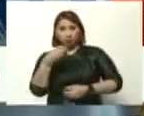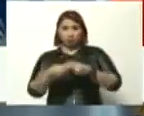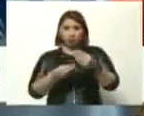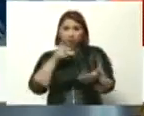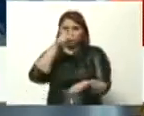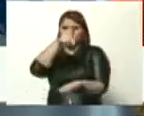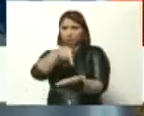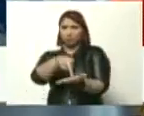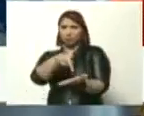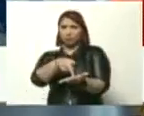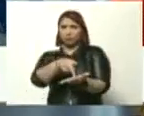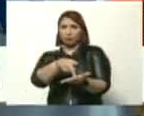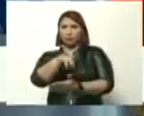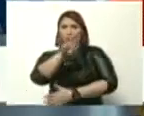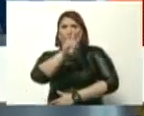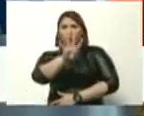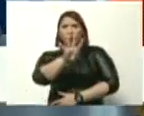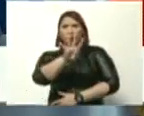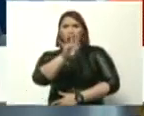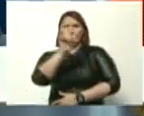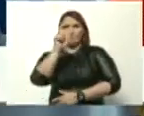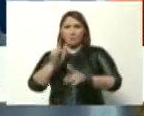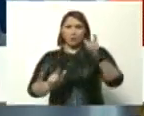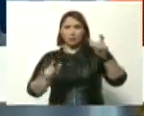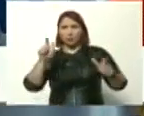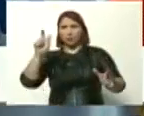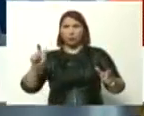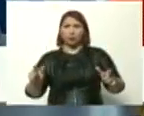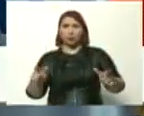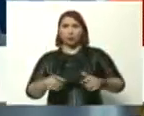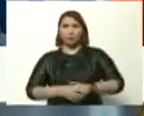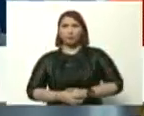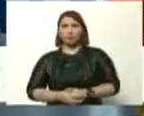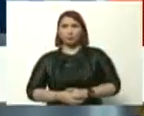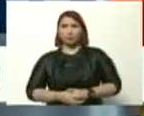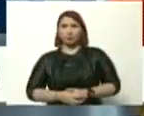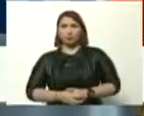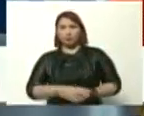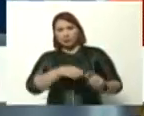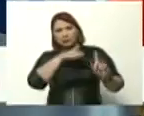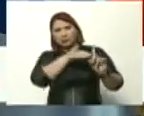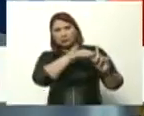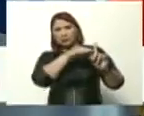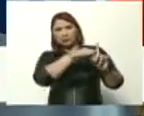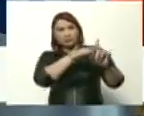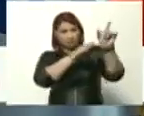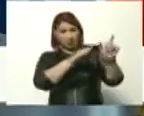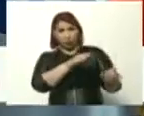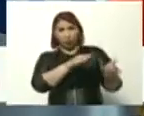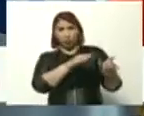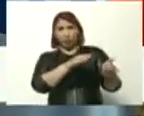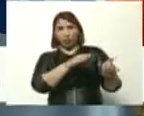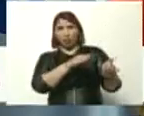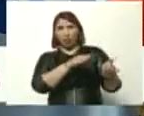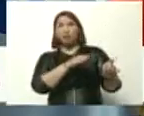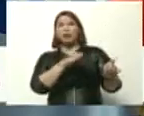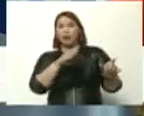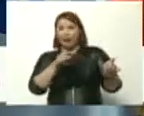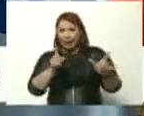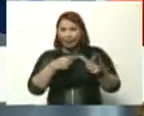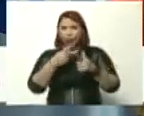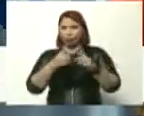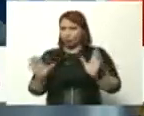presencia cuatro delincuentes que abordaron a la víctima, motivo por el cual la comisión del CONAS